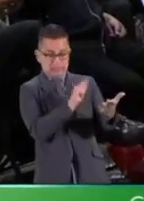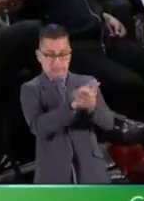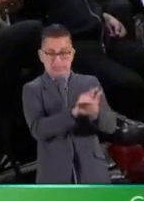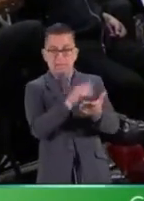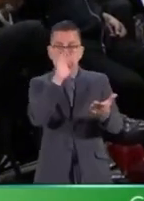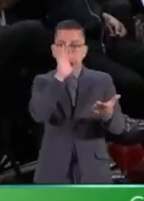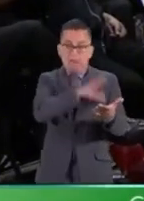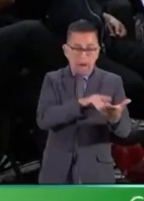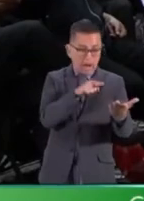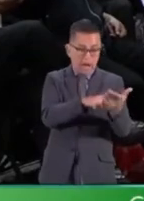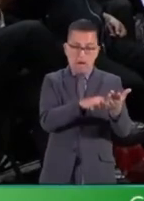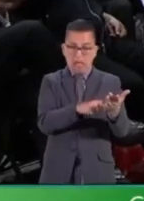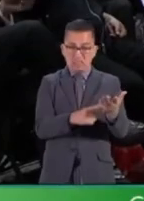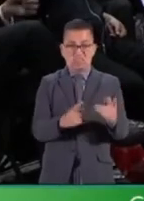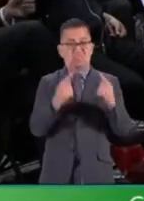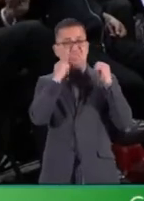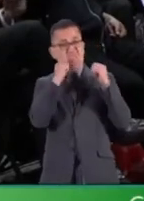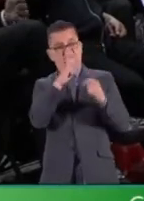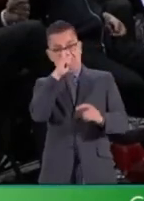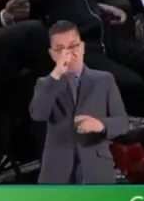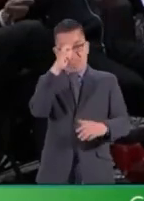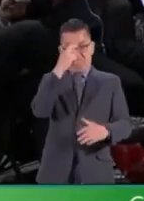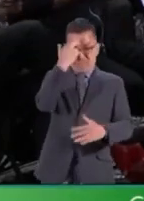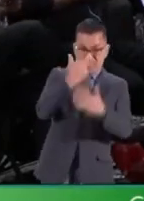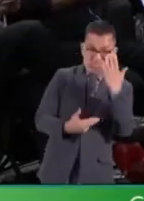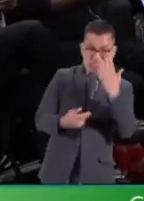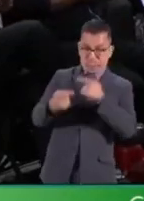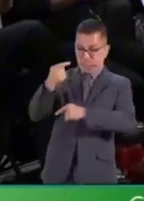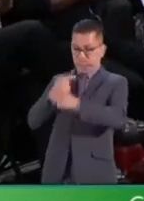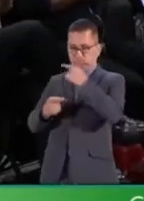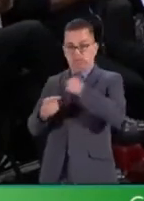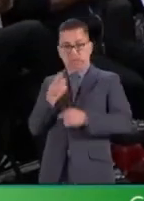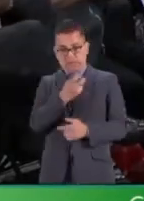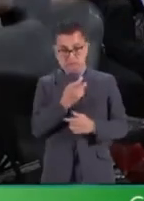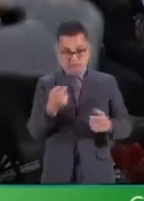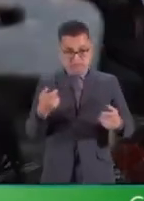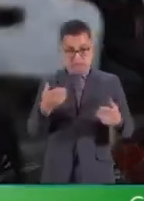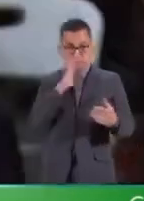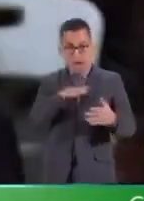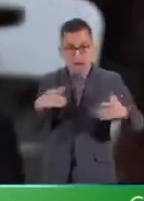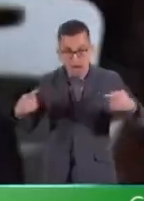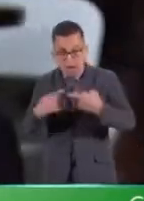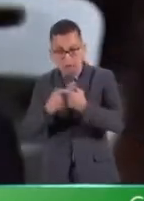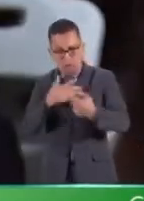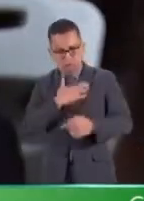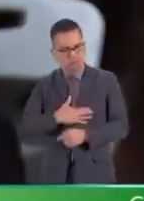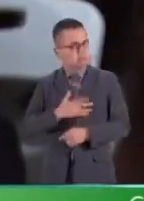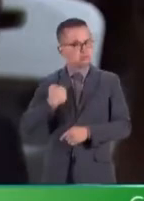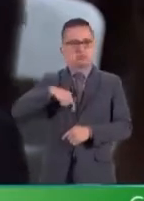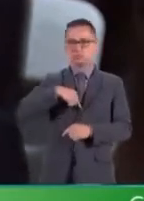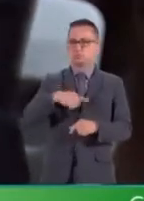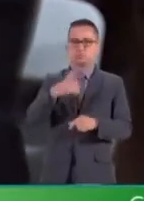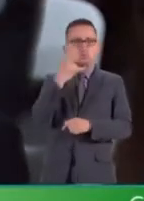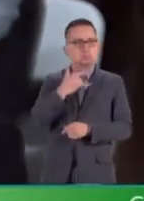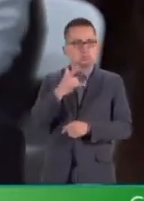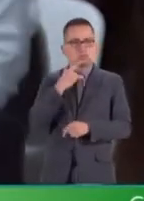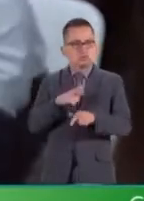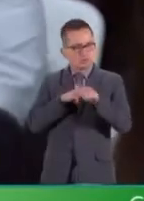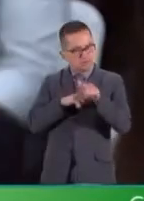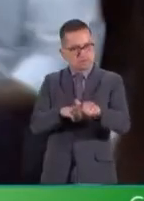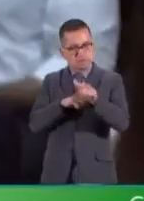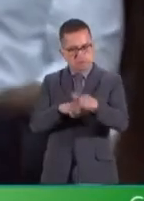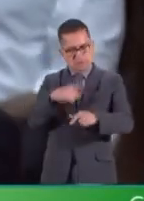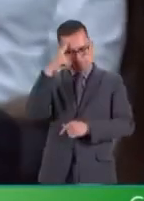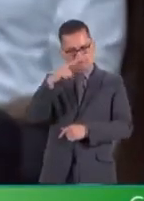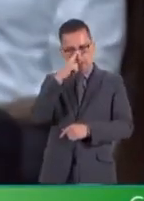y antidemocráticas que entren en conflicto con la justicia, lucharemos y seguiremos luchando siempre